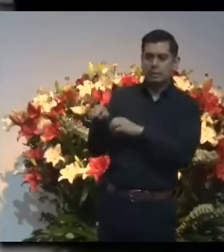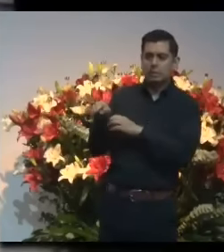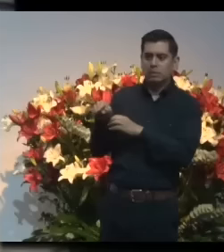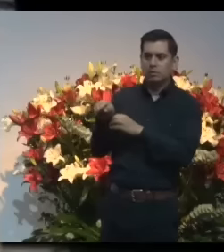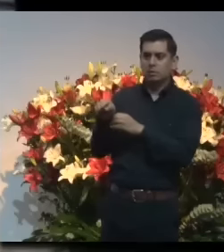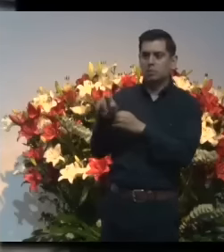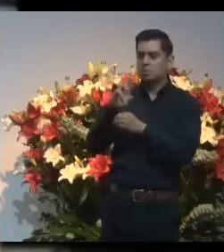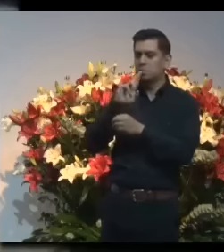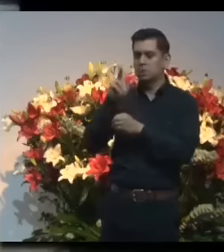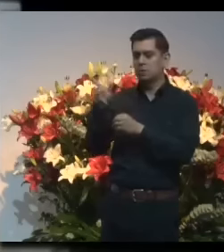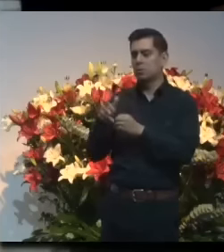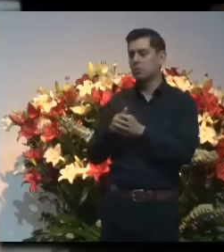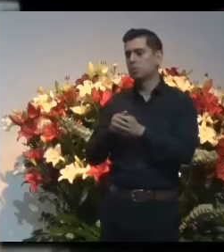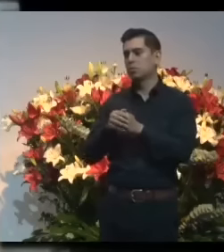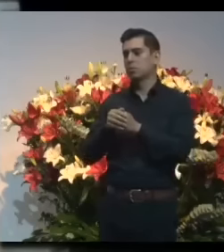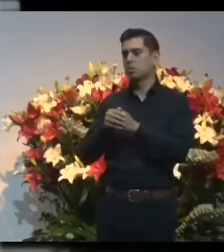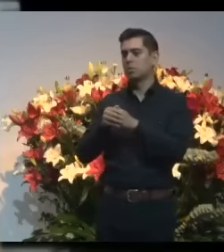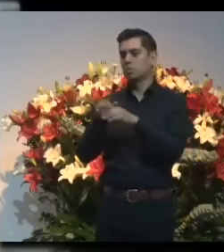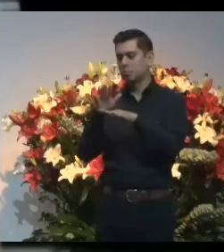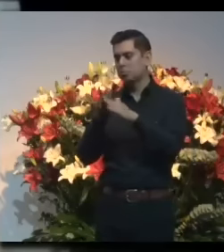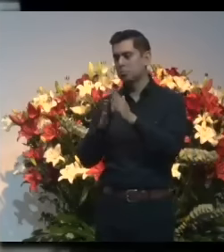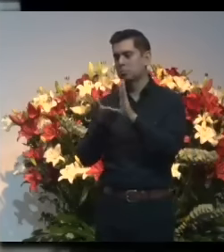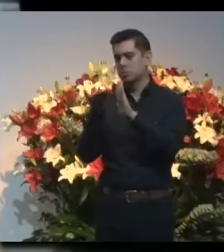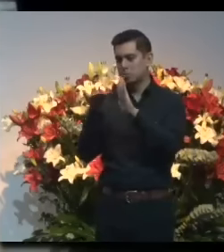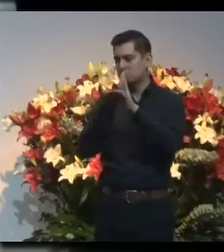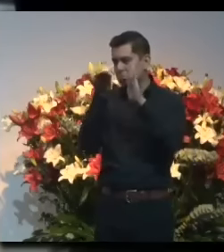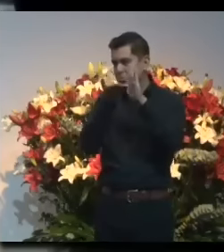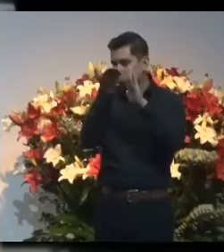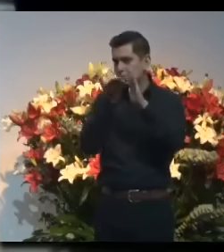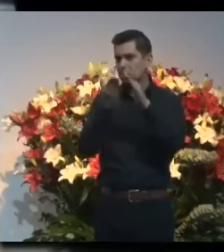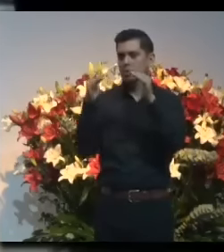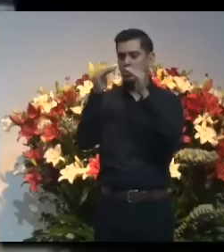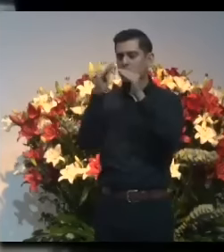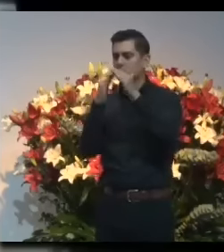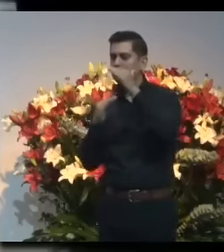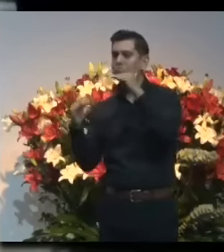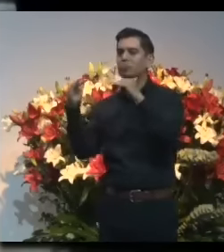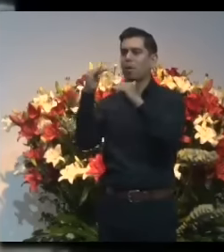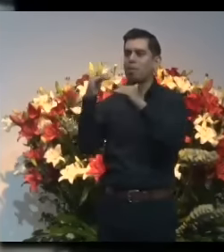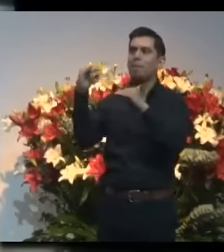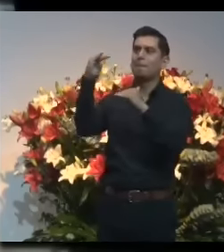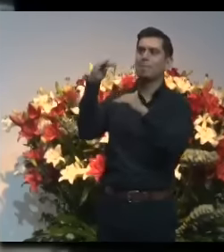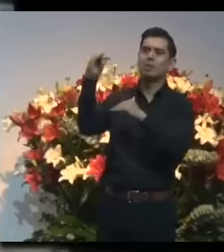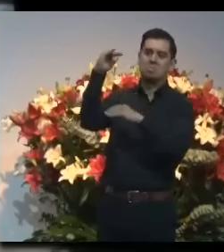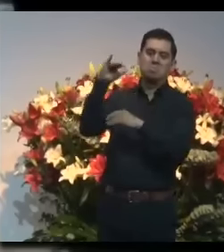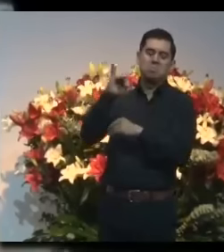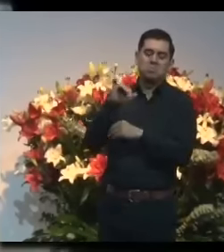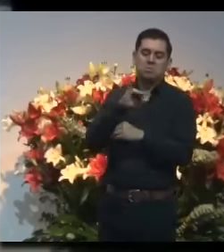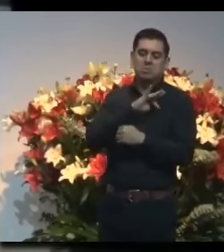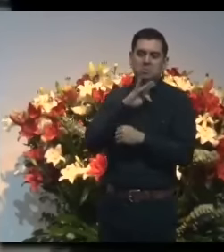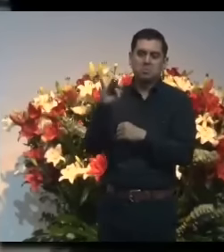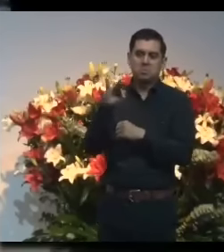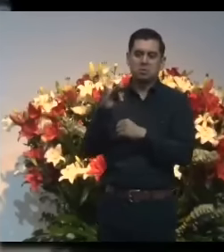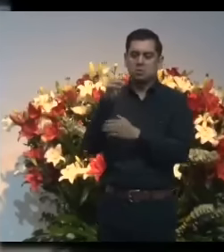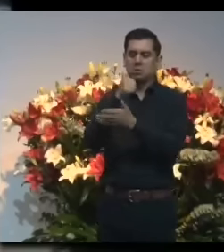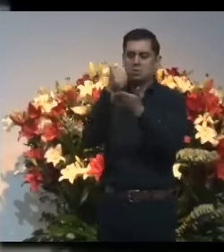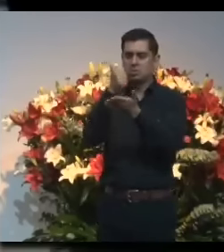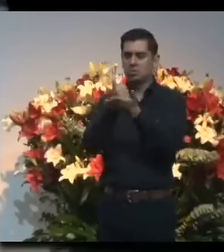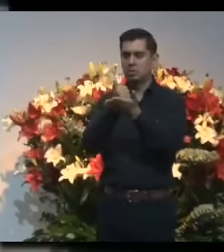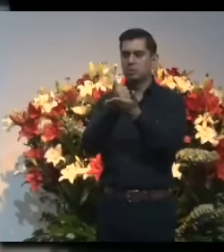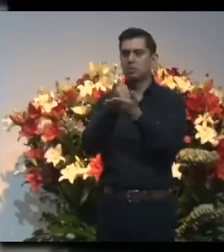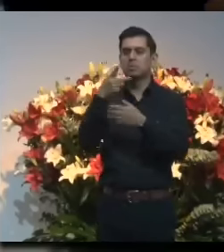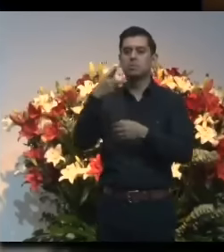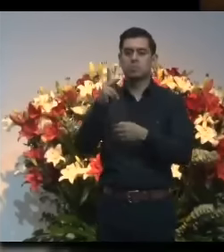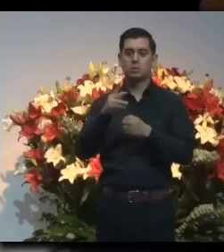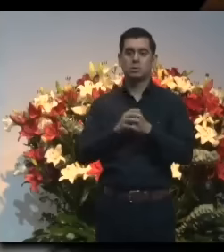le das la posibilidad de ir hacia arriba en muchas zonas de la ciudad, podrías tener mayor densidad, pero que realmente